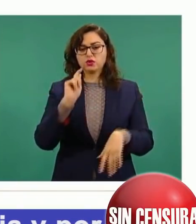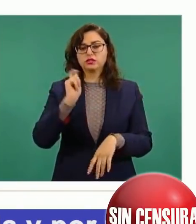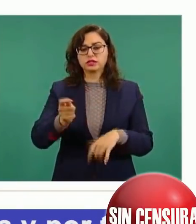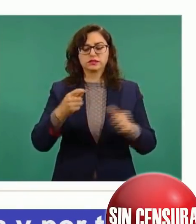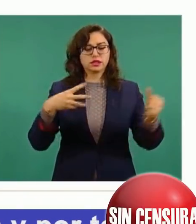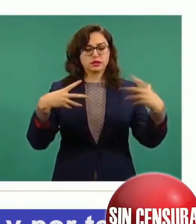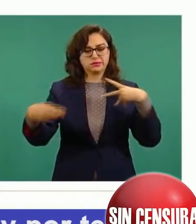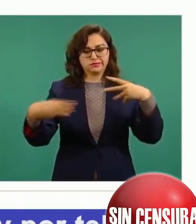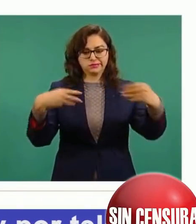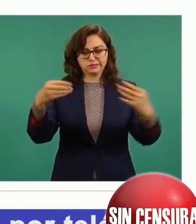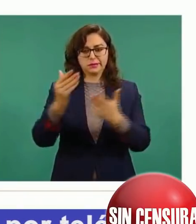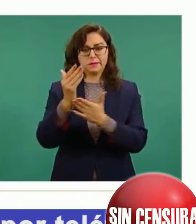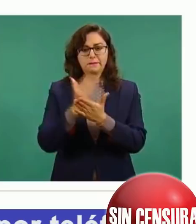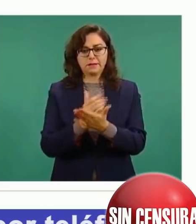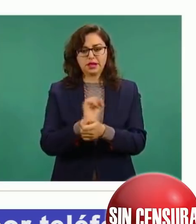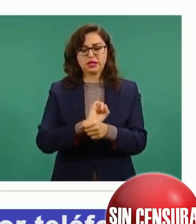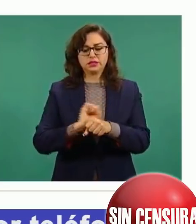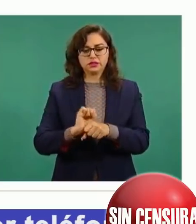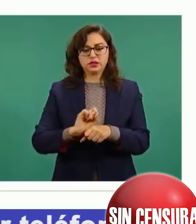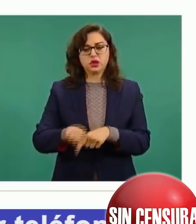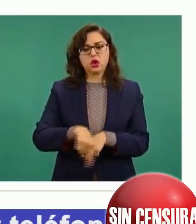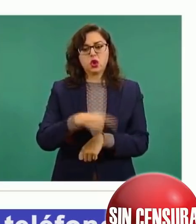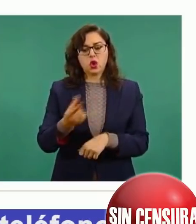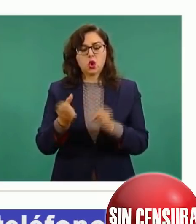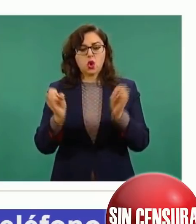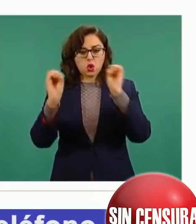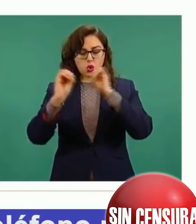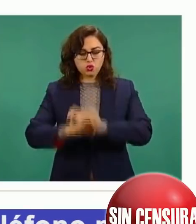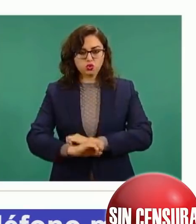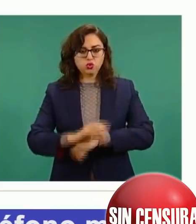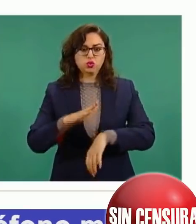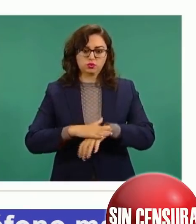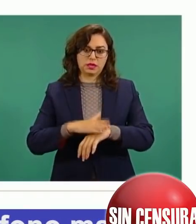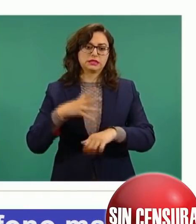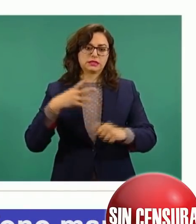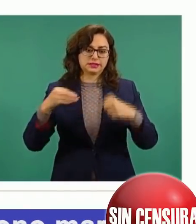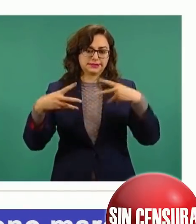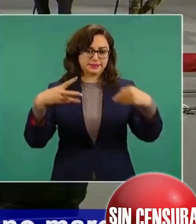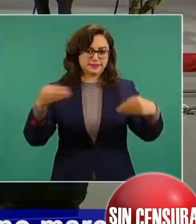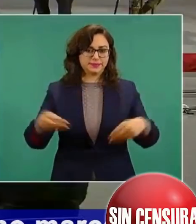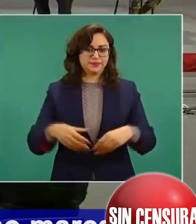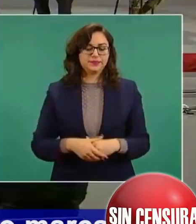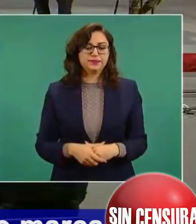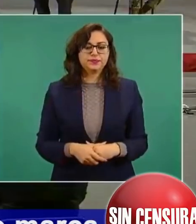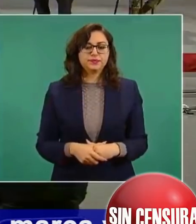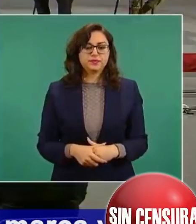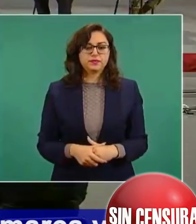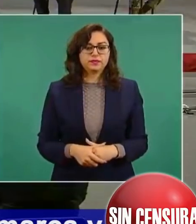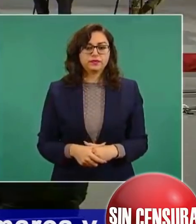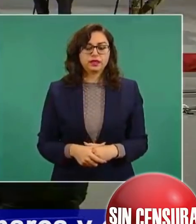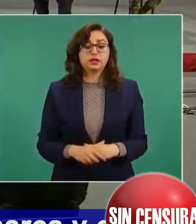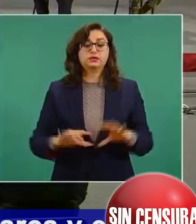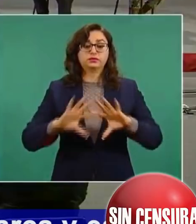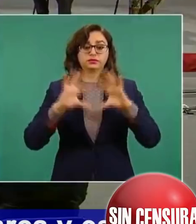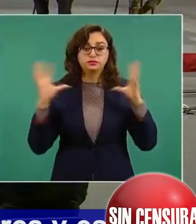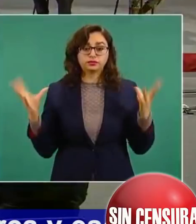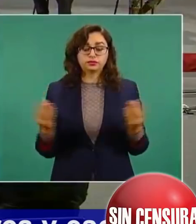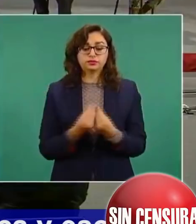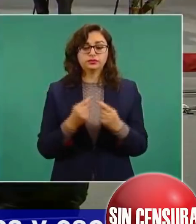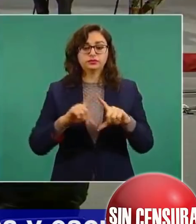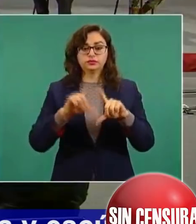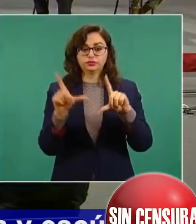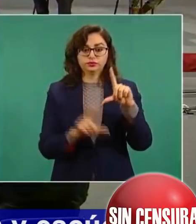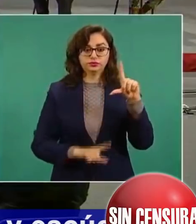intensidad epidémica, los que tienen los colores más oscuros tienen incidencias mayores. La siguiente. Aquí se ve la curva epidémica de